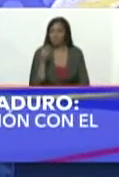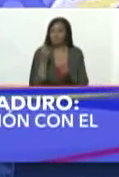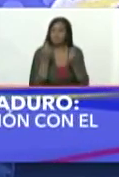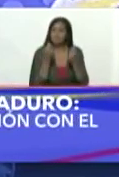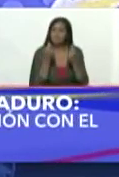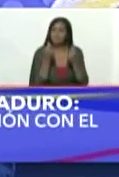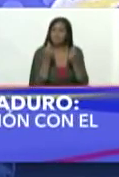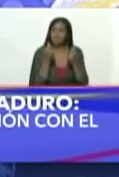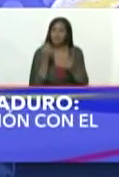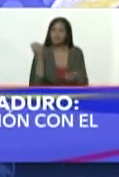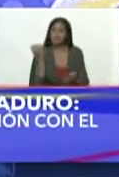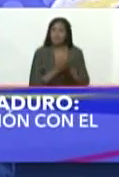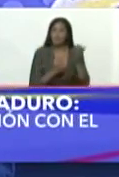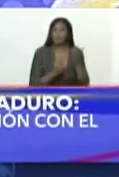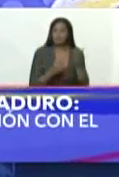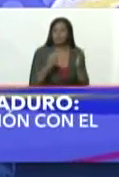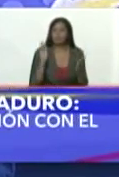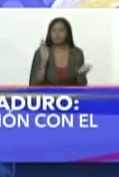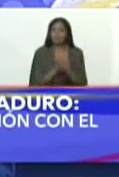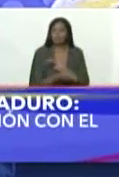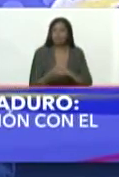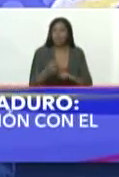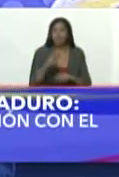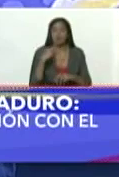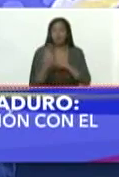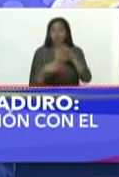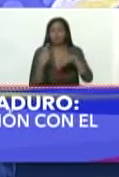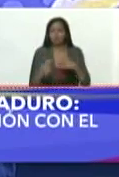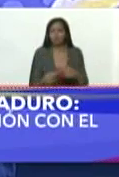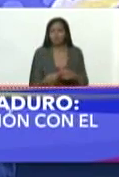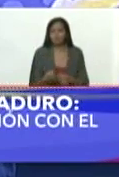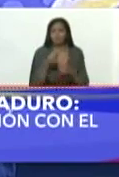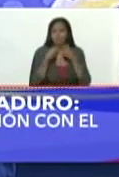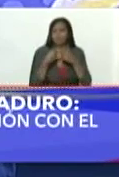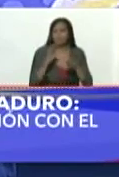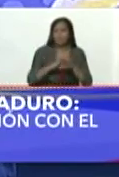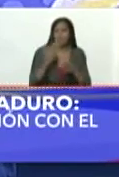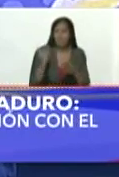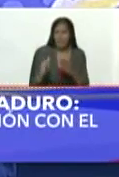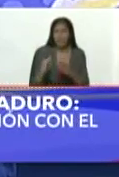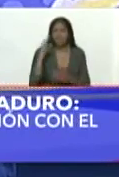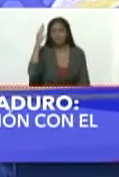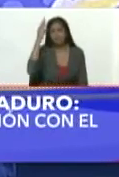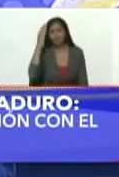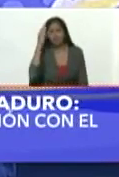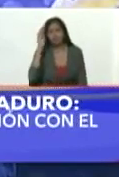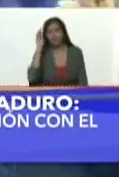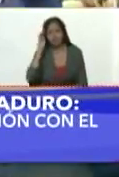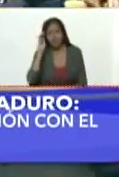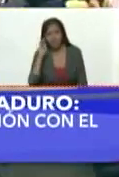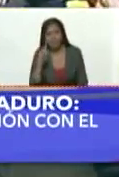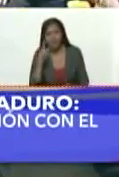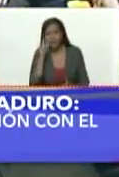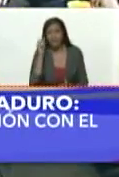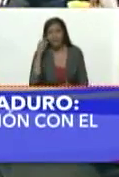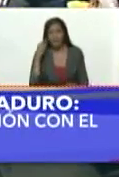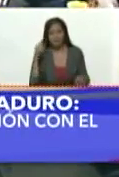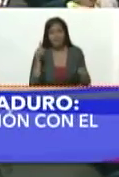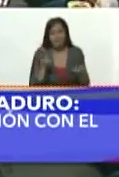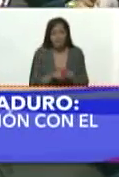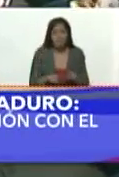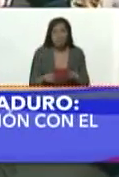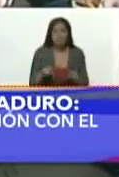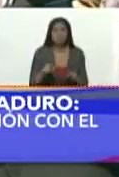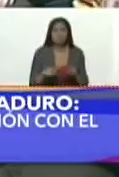Billete mata revolución. Y están bien pelados, ¿oyó? Porque aquí lo que hay es conciencia en los maestros, las maestras,